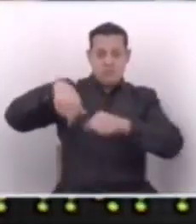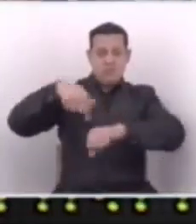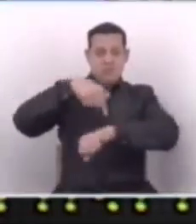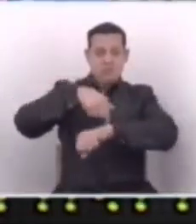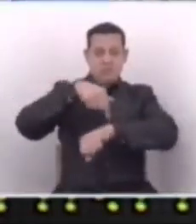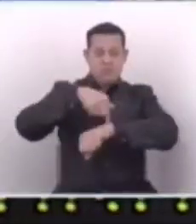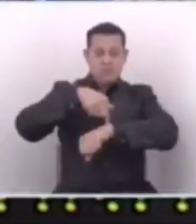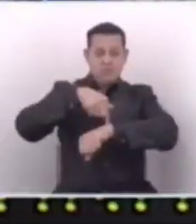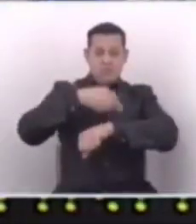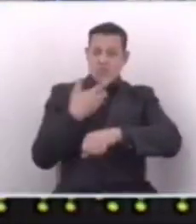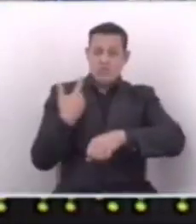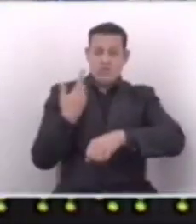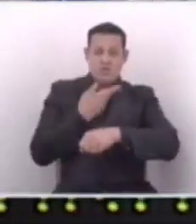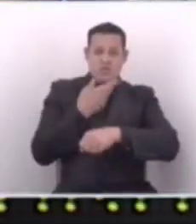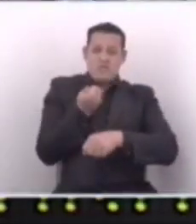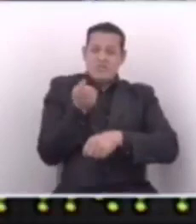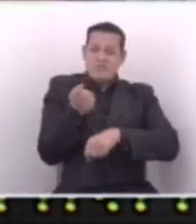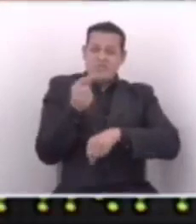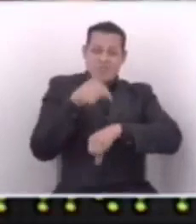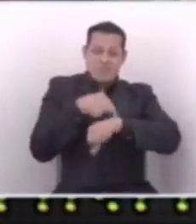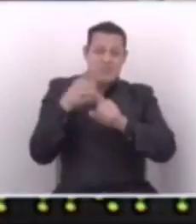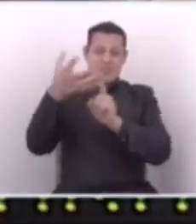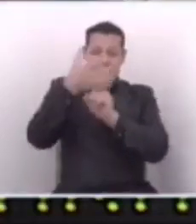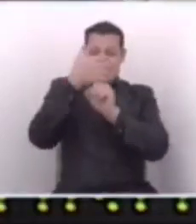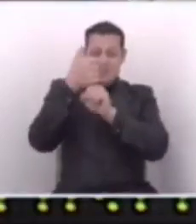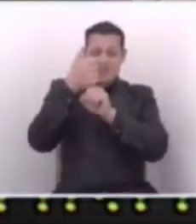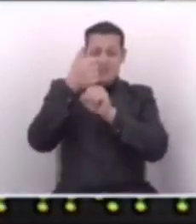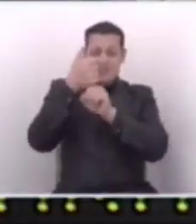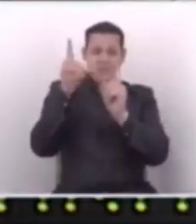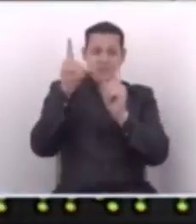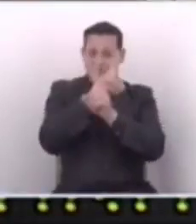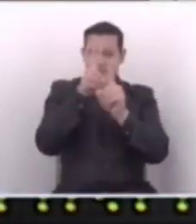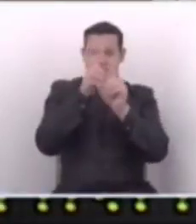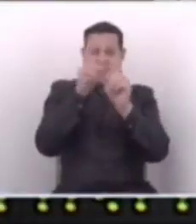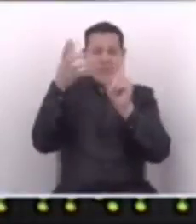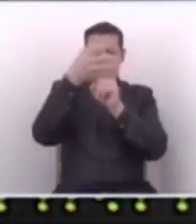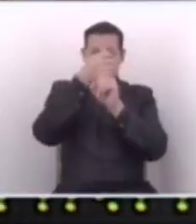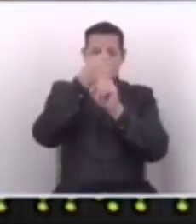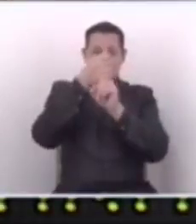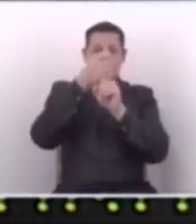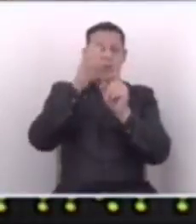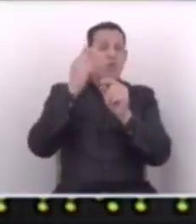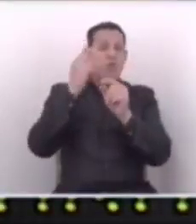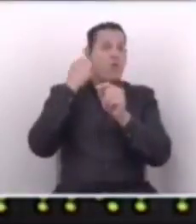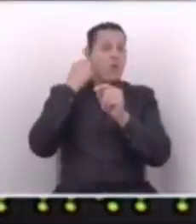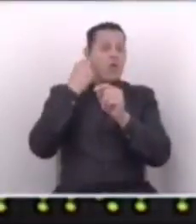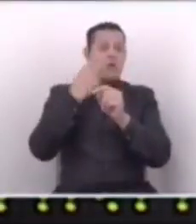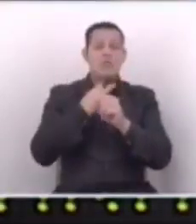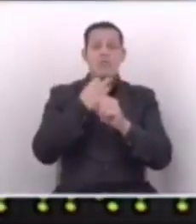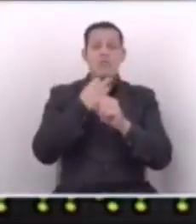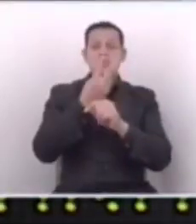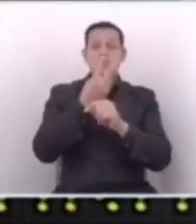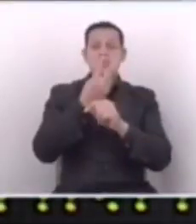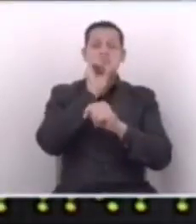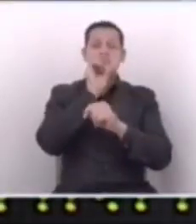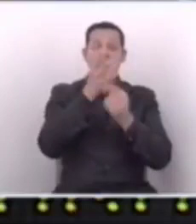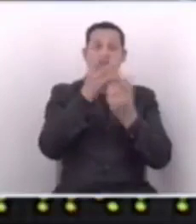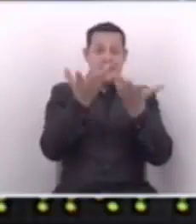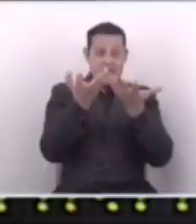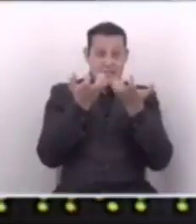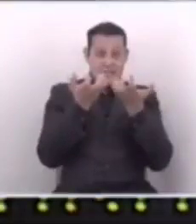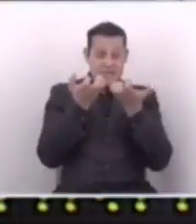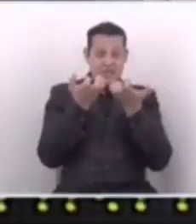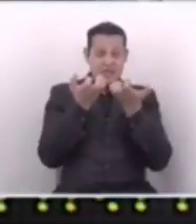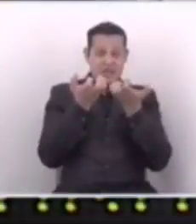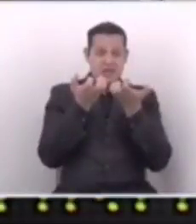este momento? Cuando estamos a punto de ganarle la batalla a la criminalidad, se oyen todavía voces que